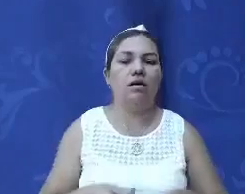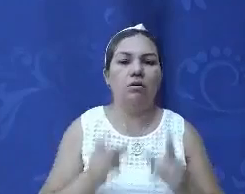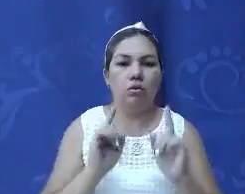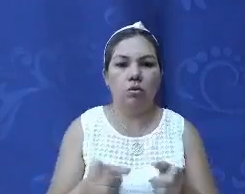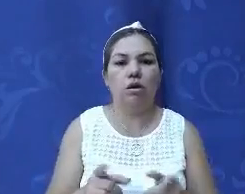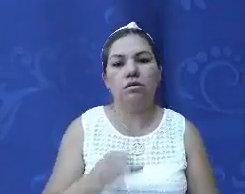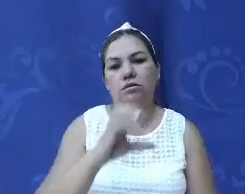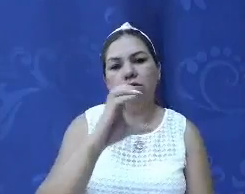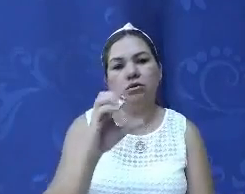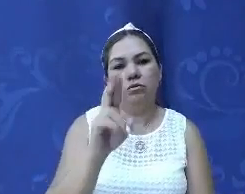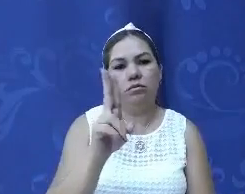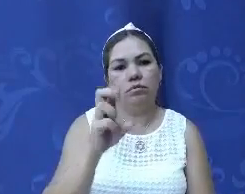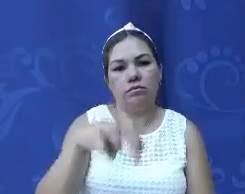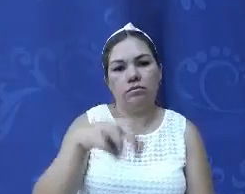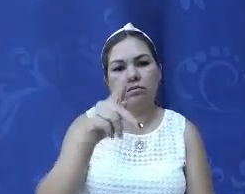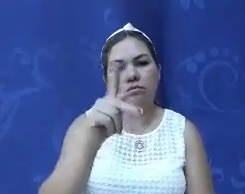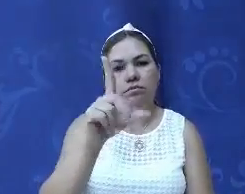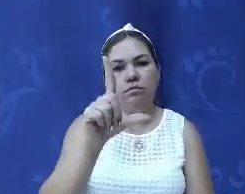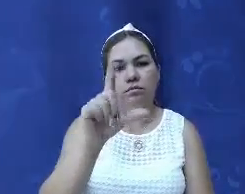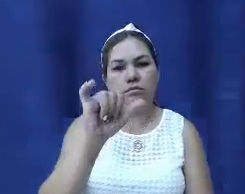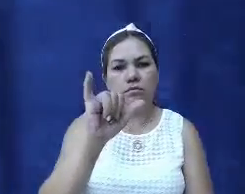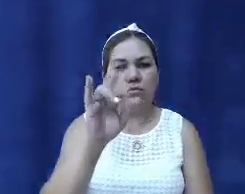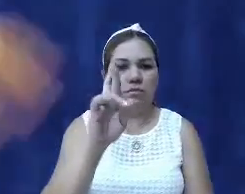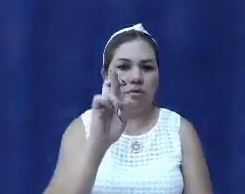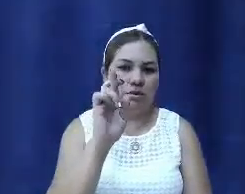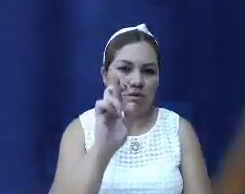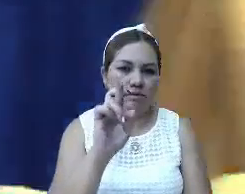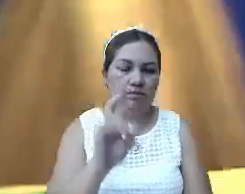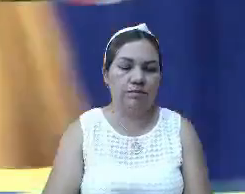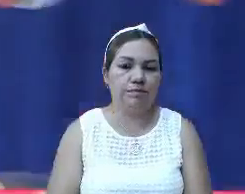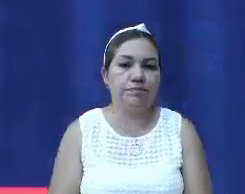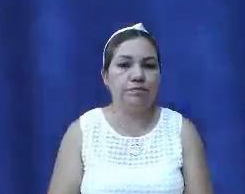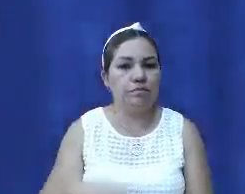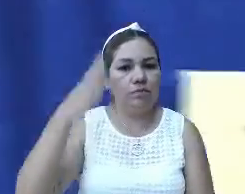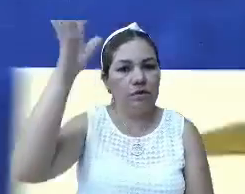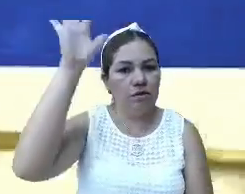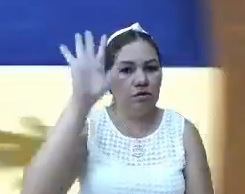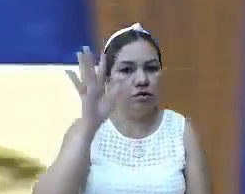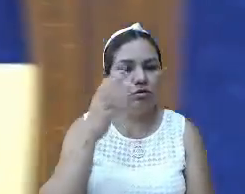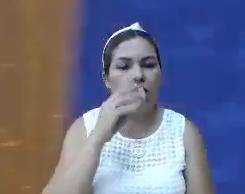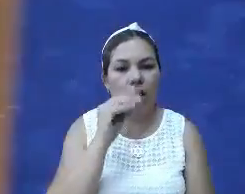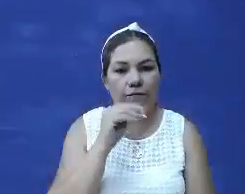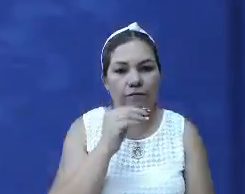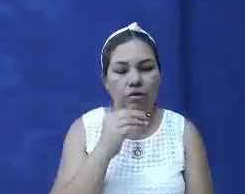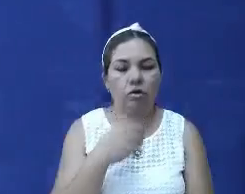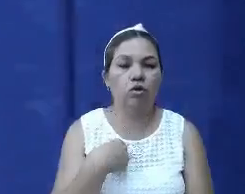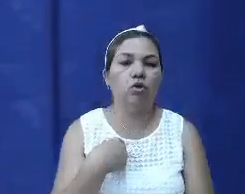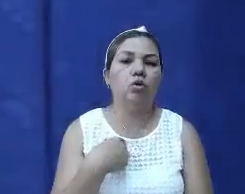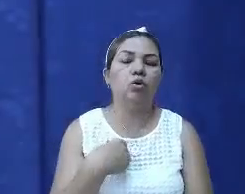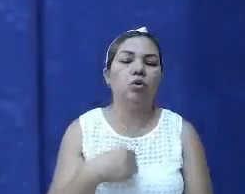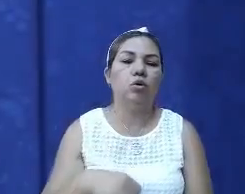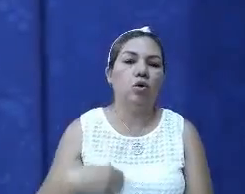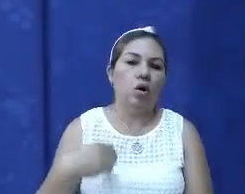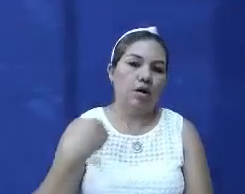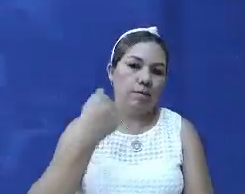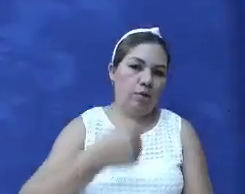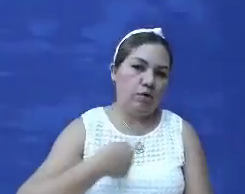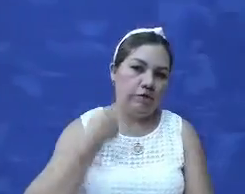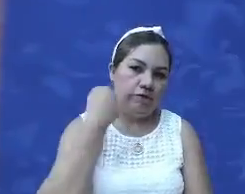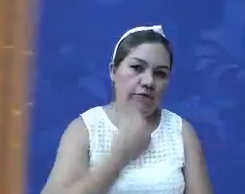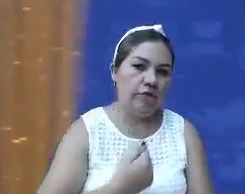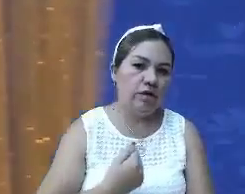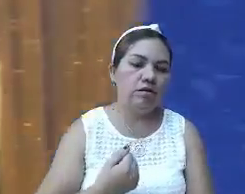cumplir. Ahora, si lo que Dios habló a través de un profeta se cumple y otros están esperando